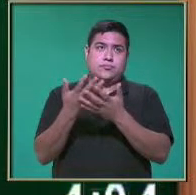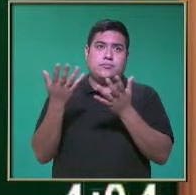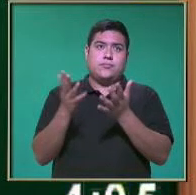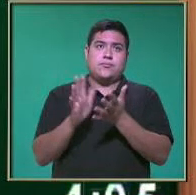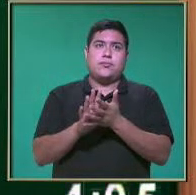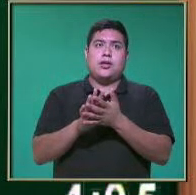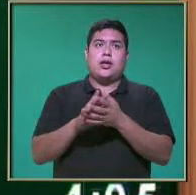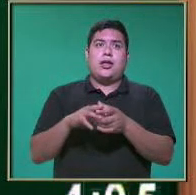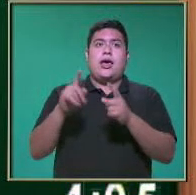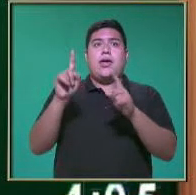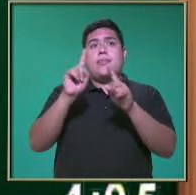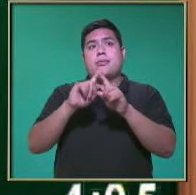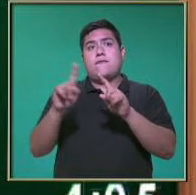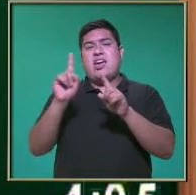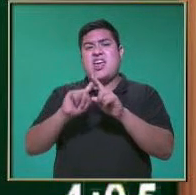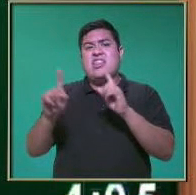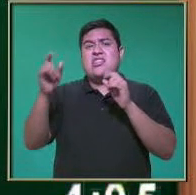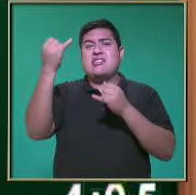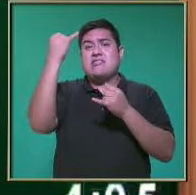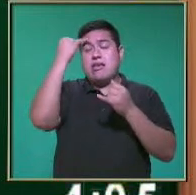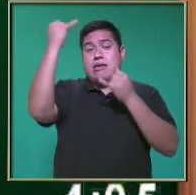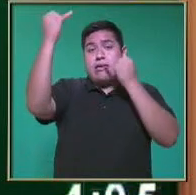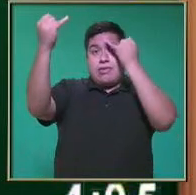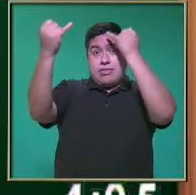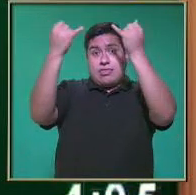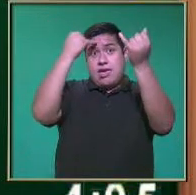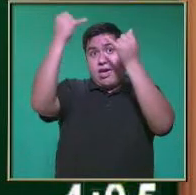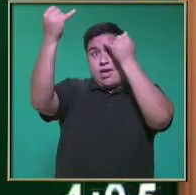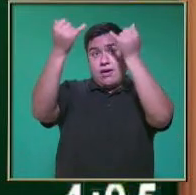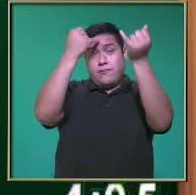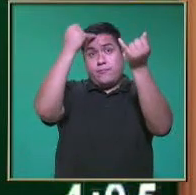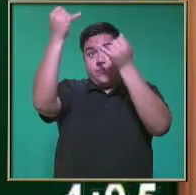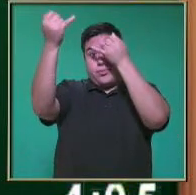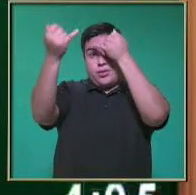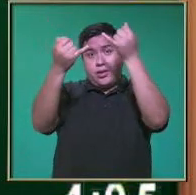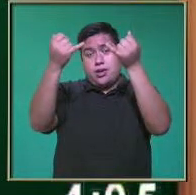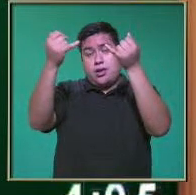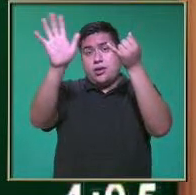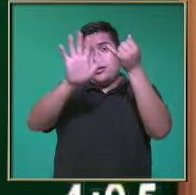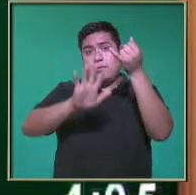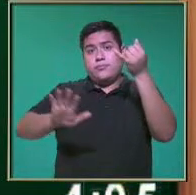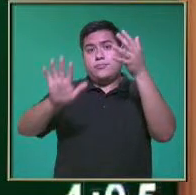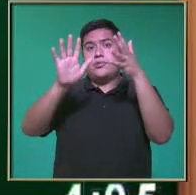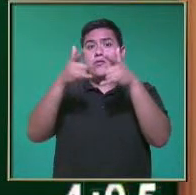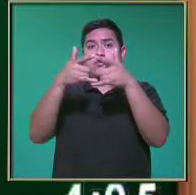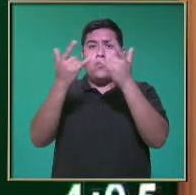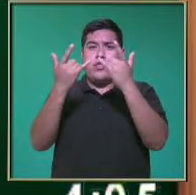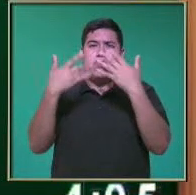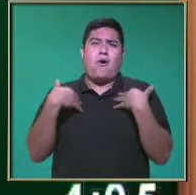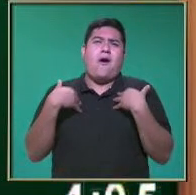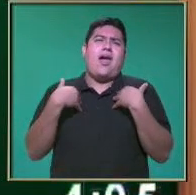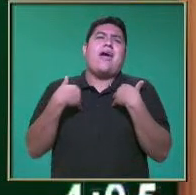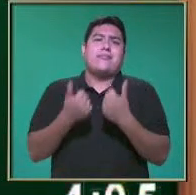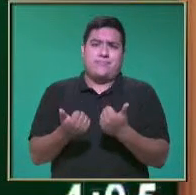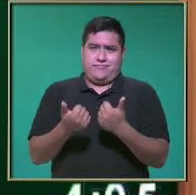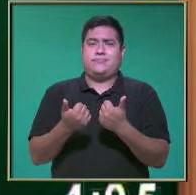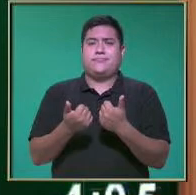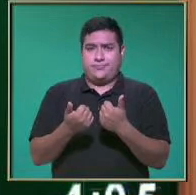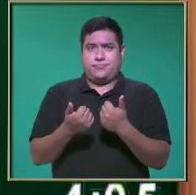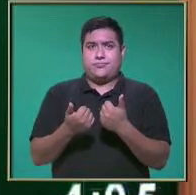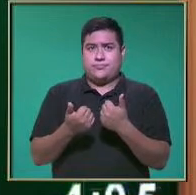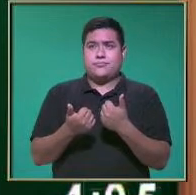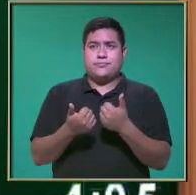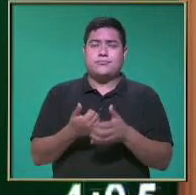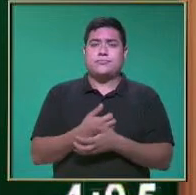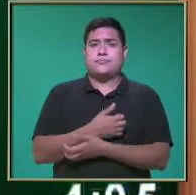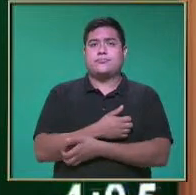understand the general sense and main ideas of classic tales. Comprender el sentido general y las ideas principales de